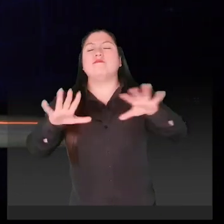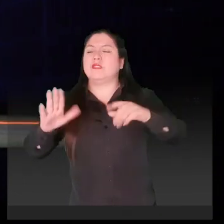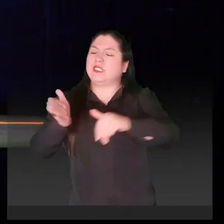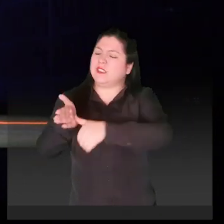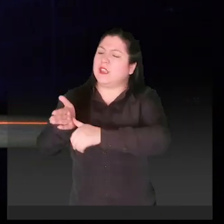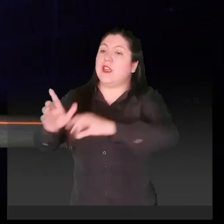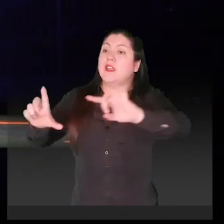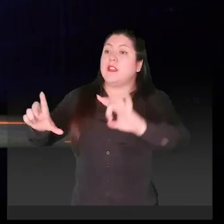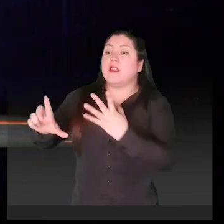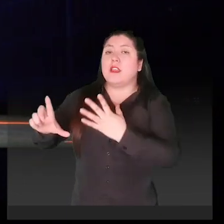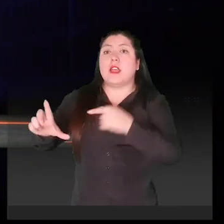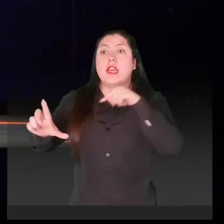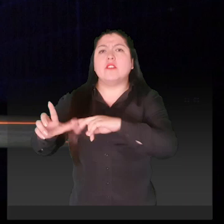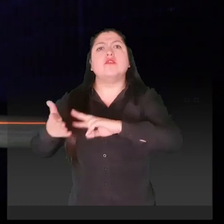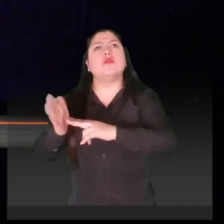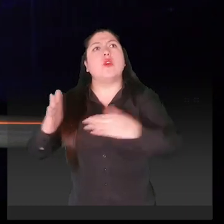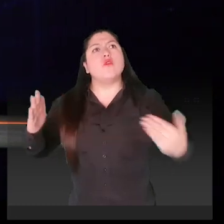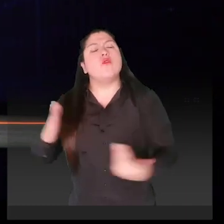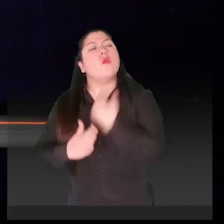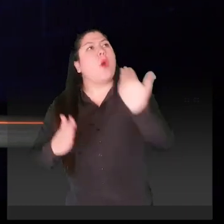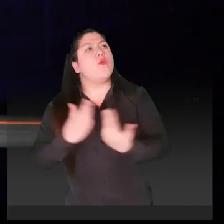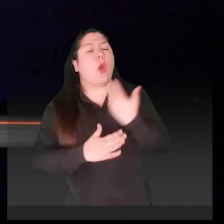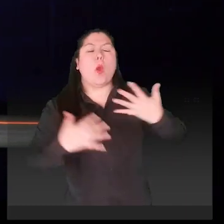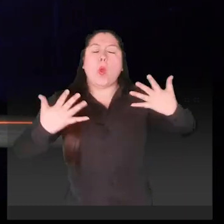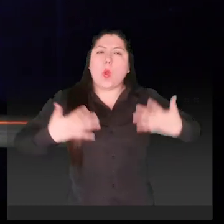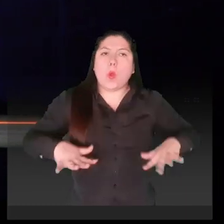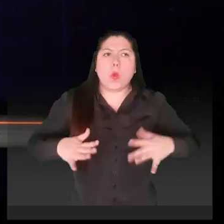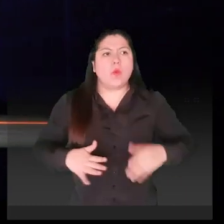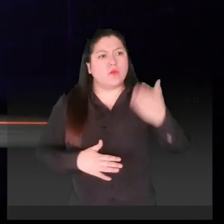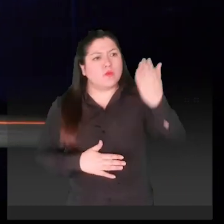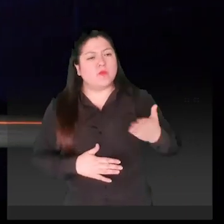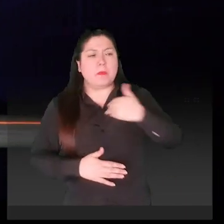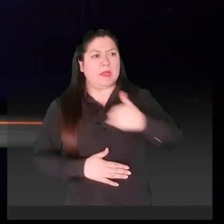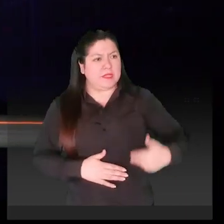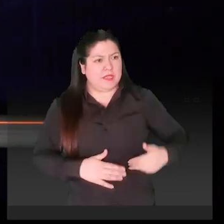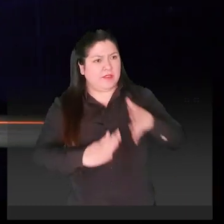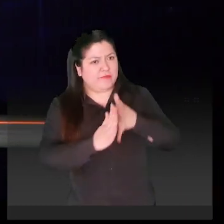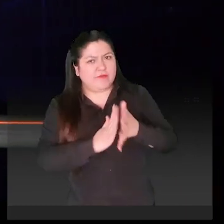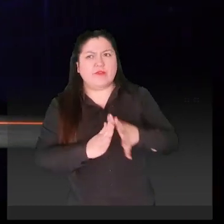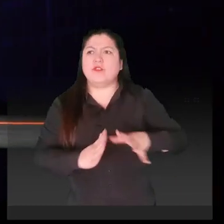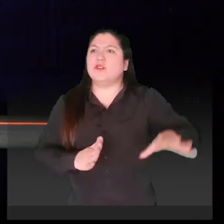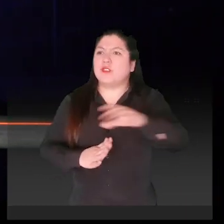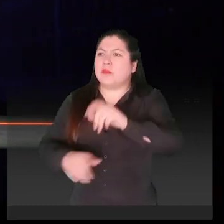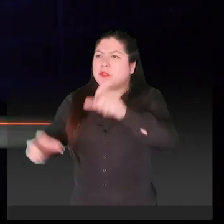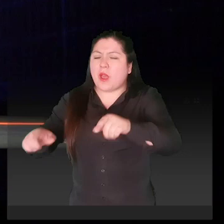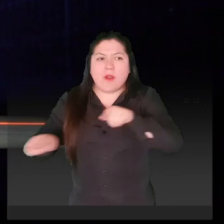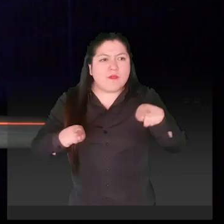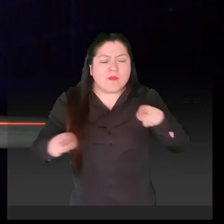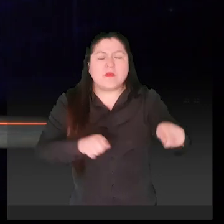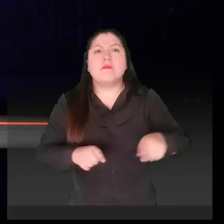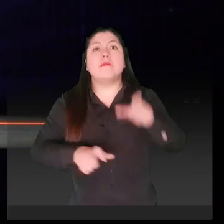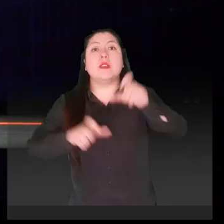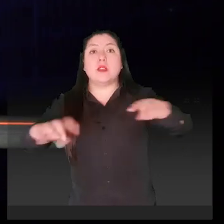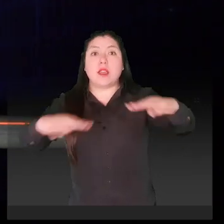cédula digital, que no solo nos lleva a la modernidad, sino, presidente, y todos los que nos están acompañando, quienes nos